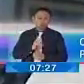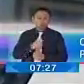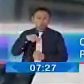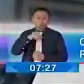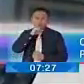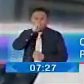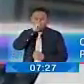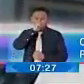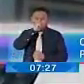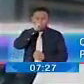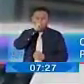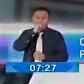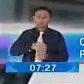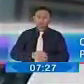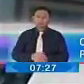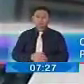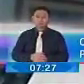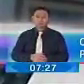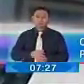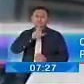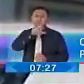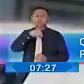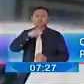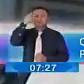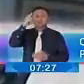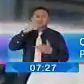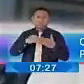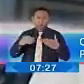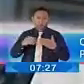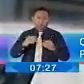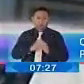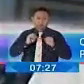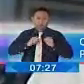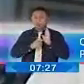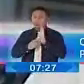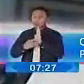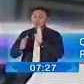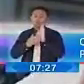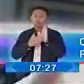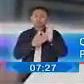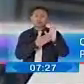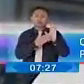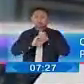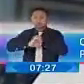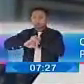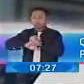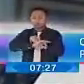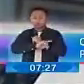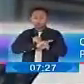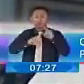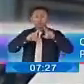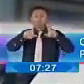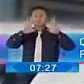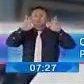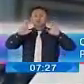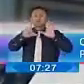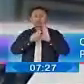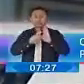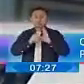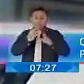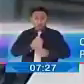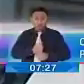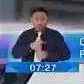cerca de inversiones por 3.000 millones de dólares que las estamos promocionando, pero justamente el marco de seguridad jurídica en donde el